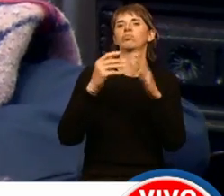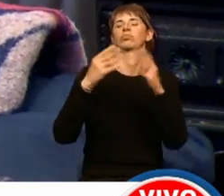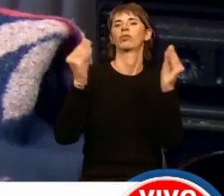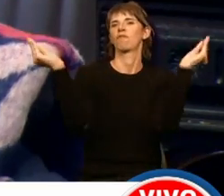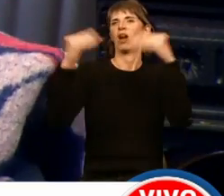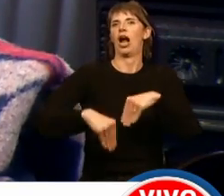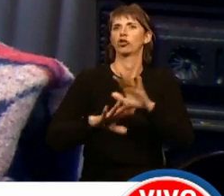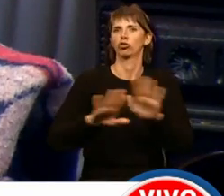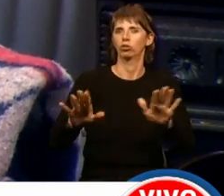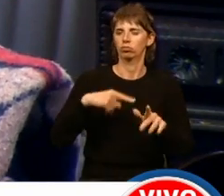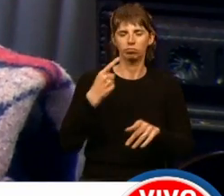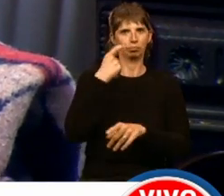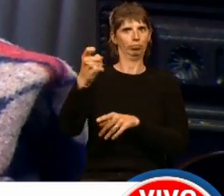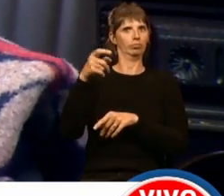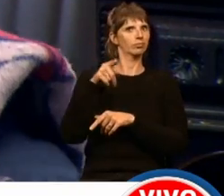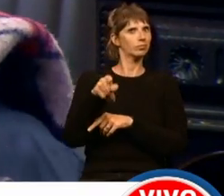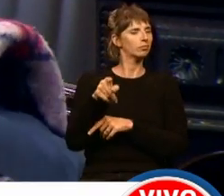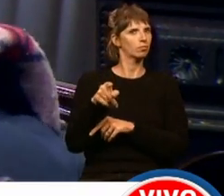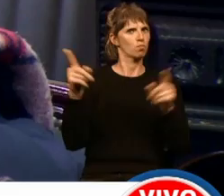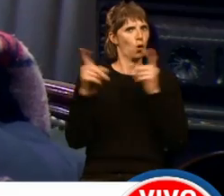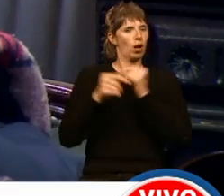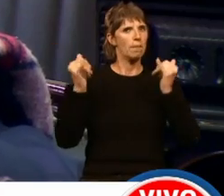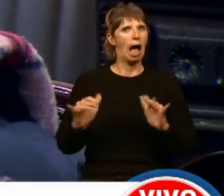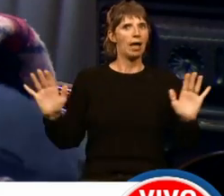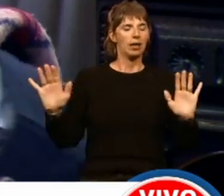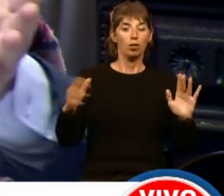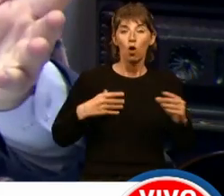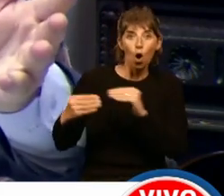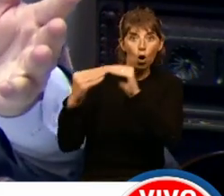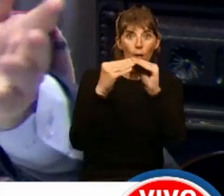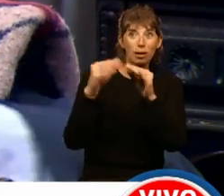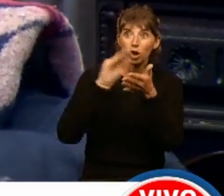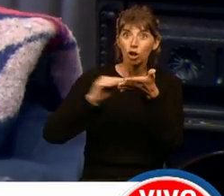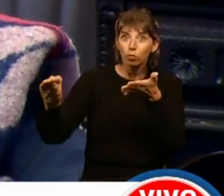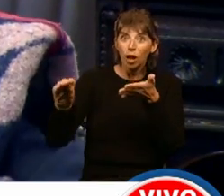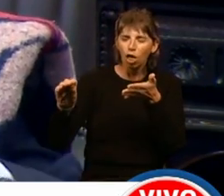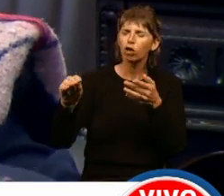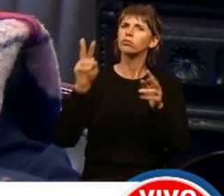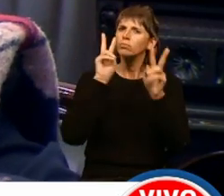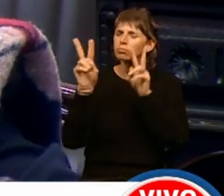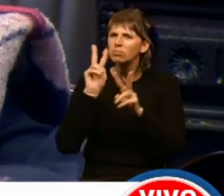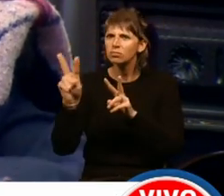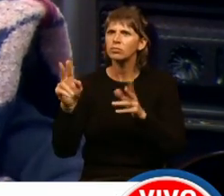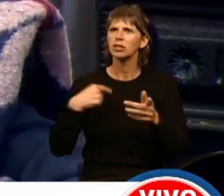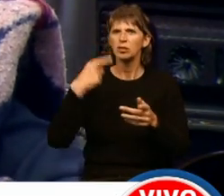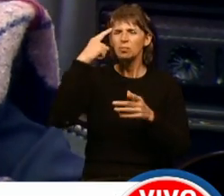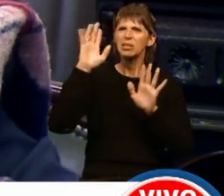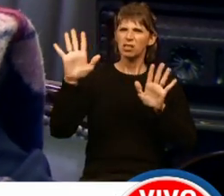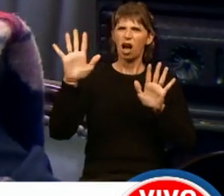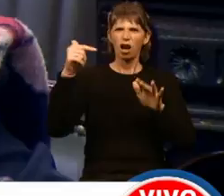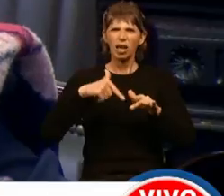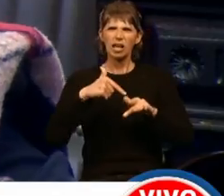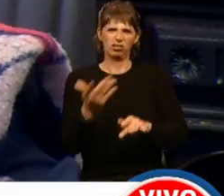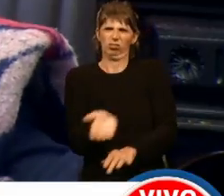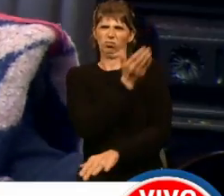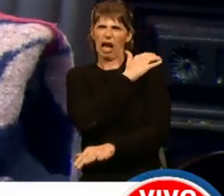dijimos tengo un problema y más de uno de los mis colegas diputados y quien esté viendo la sesión se preguntara qué hace este diputado con esta